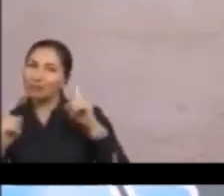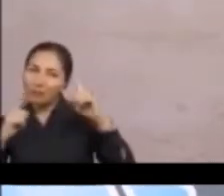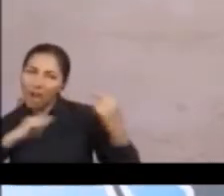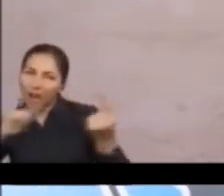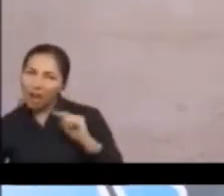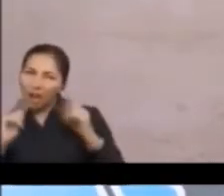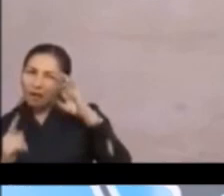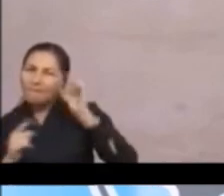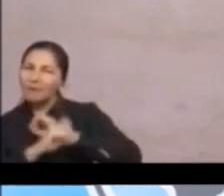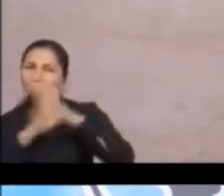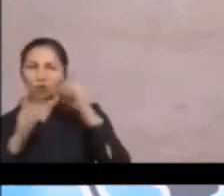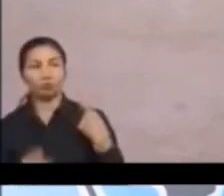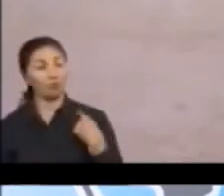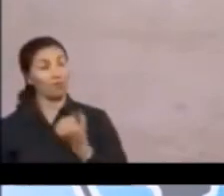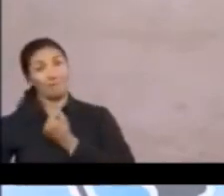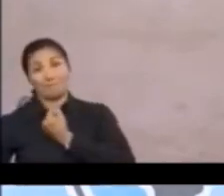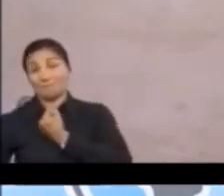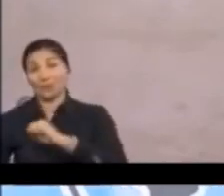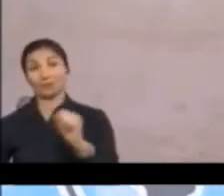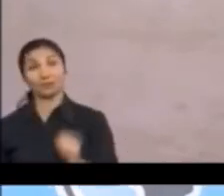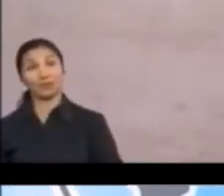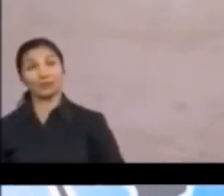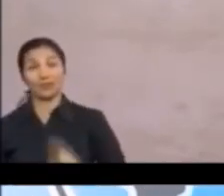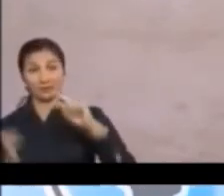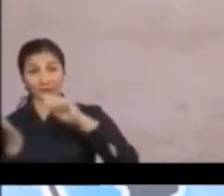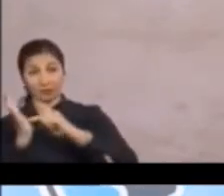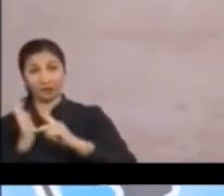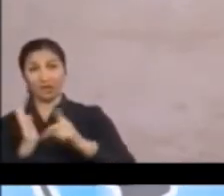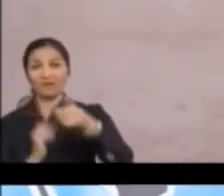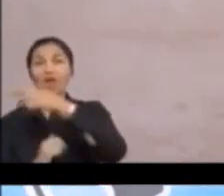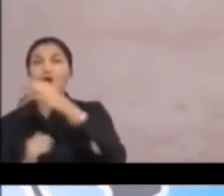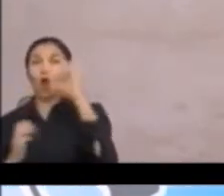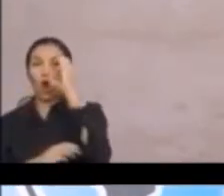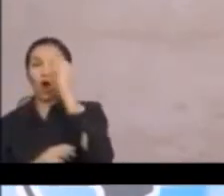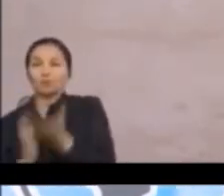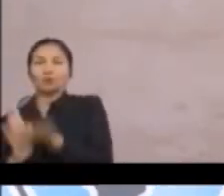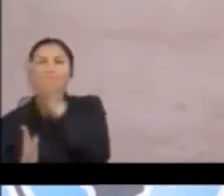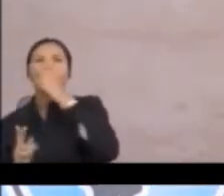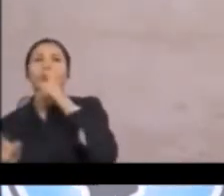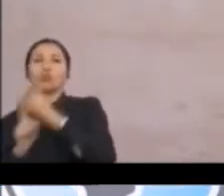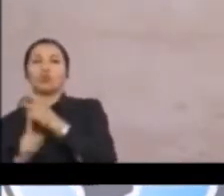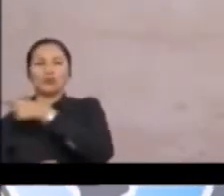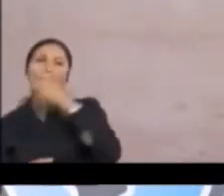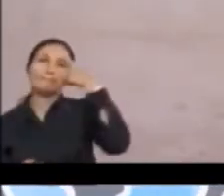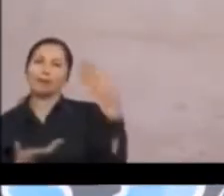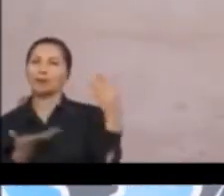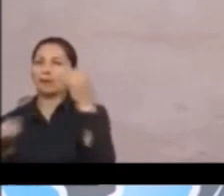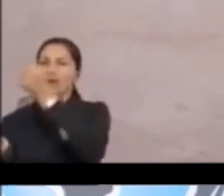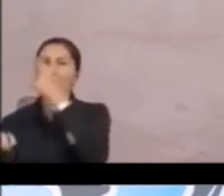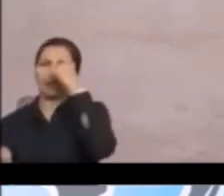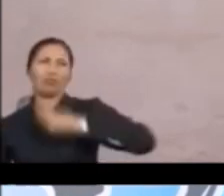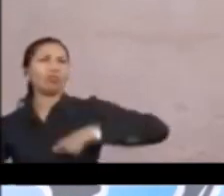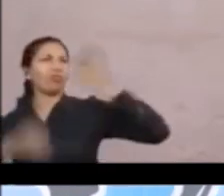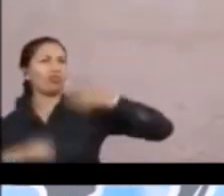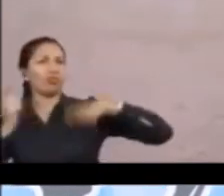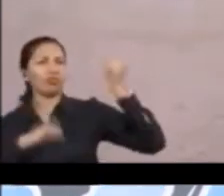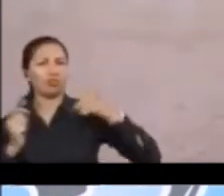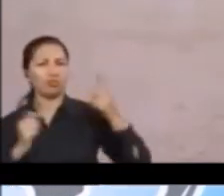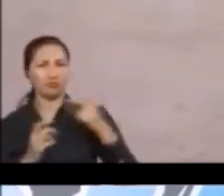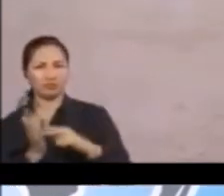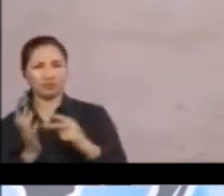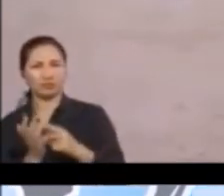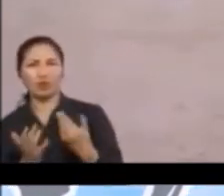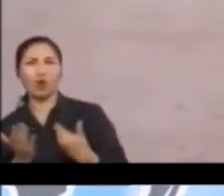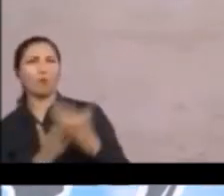la República. Yo no puedo creer que a los colombianos les estén subiendo los impuestos para derrocharlos en nuevas sedes y